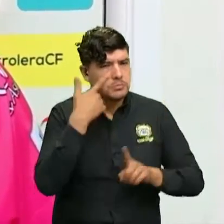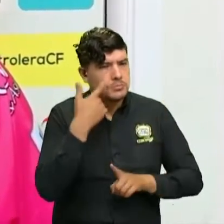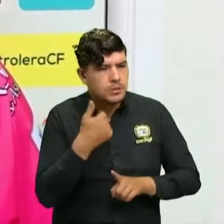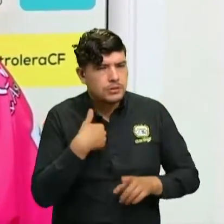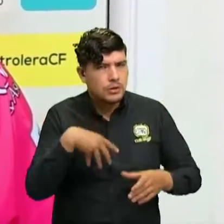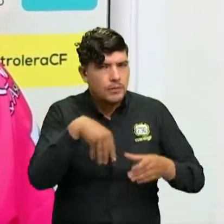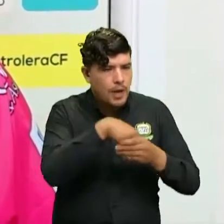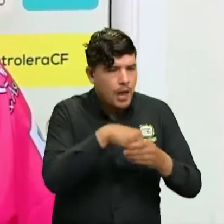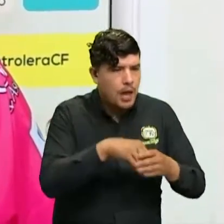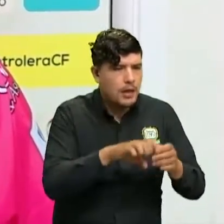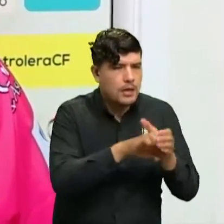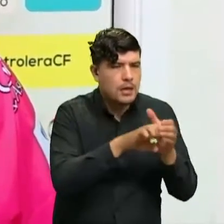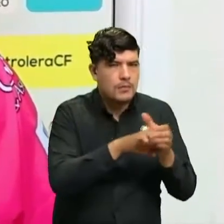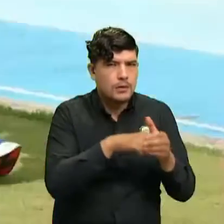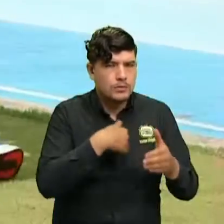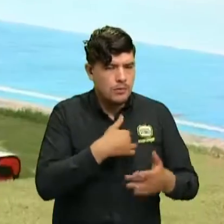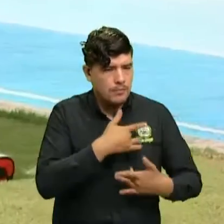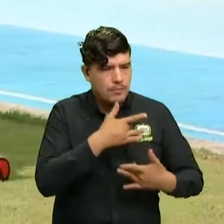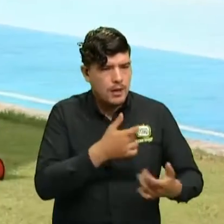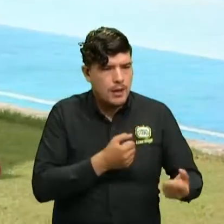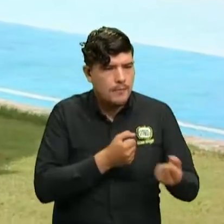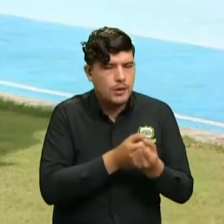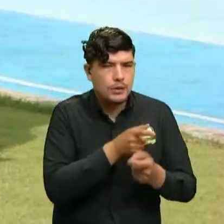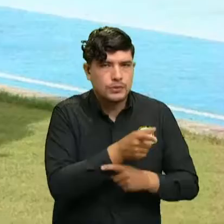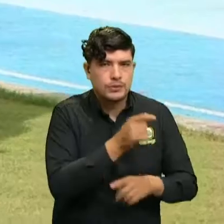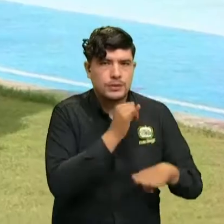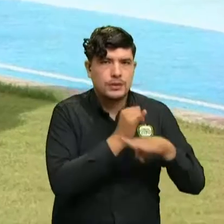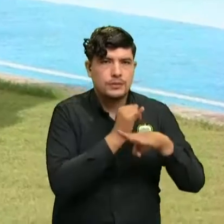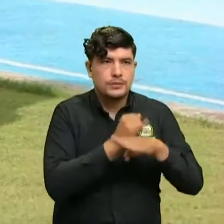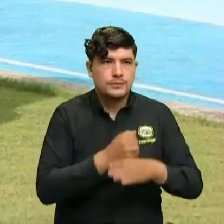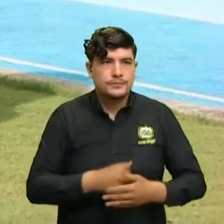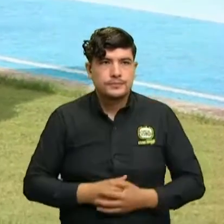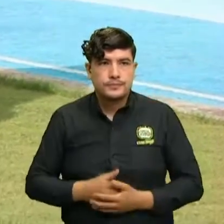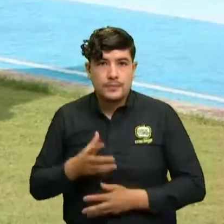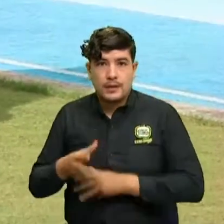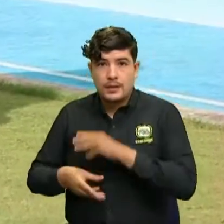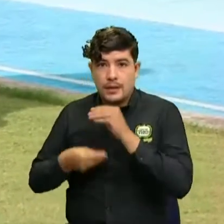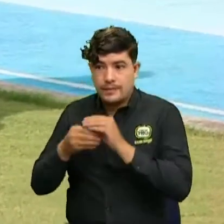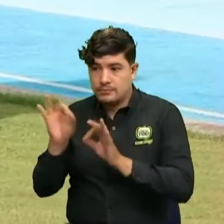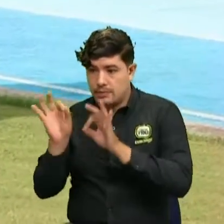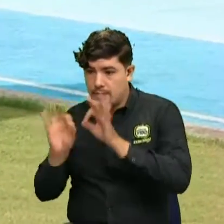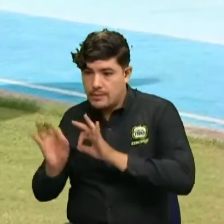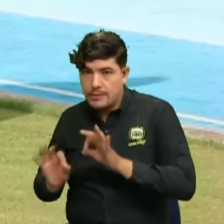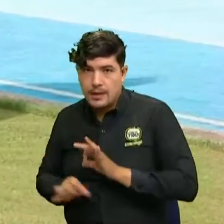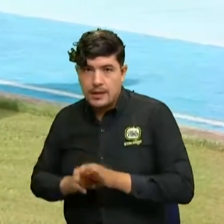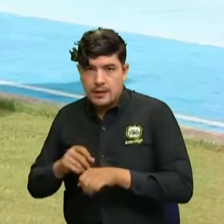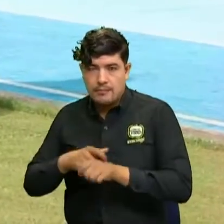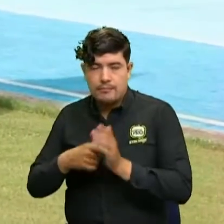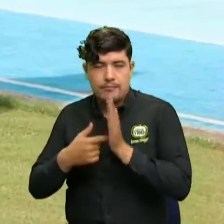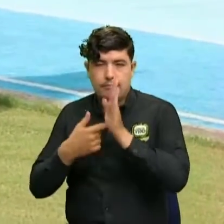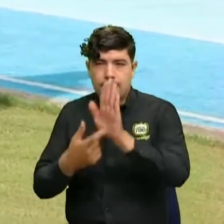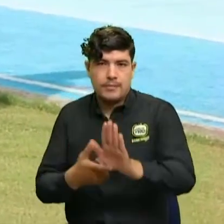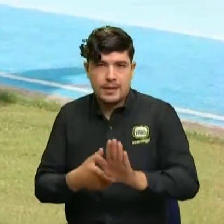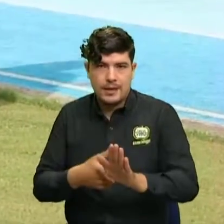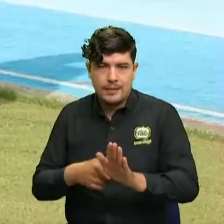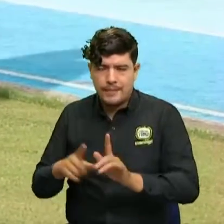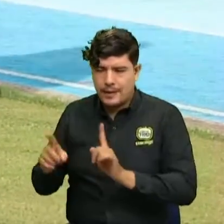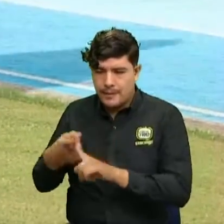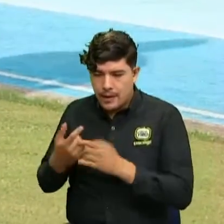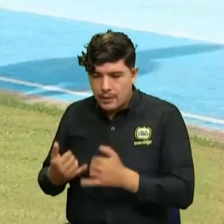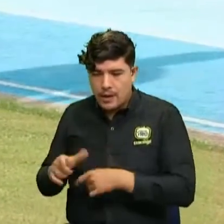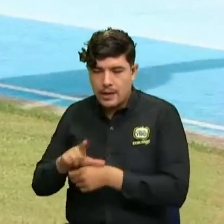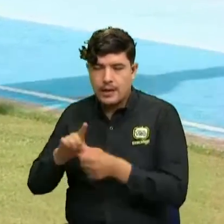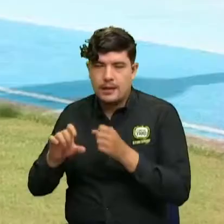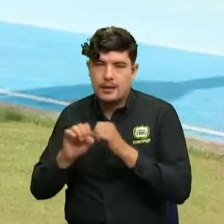portar a darlo todo como para esta institución tiene tiempo para preparar su debut en el elenco aurinegro pues aún no se finaliza la presente liga